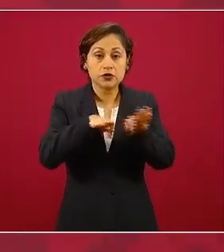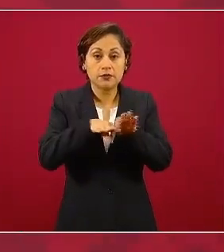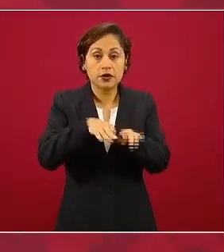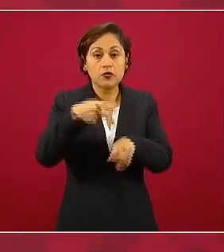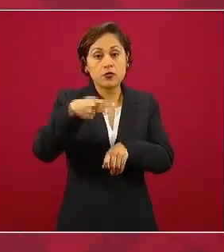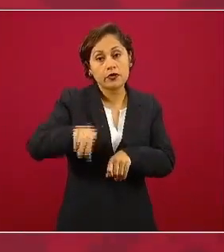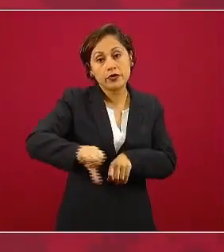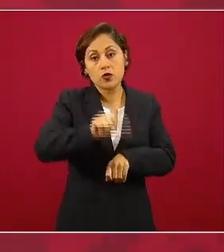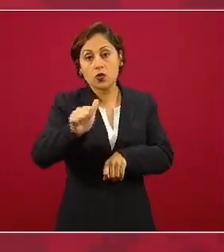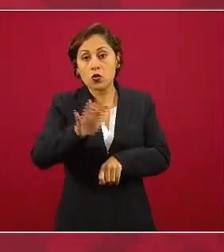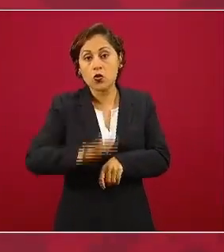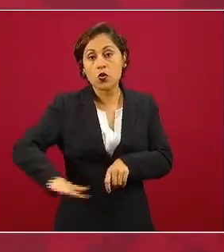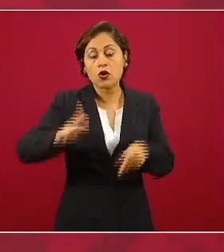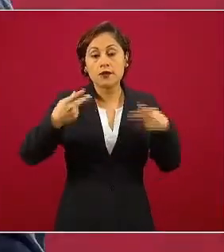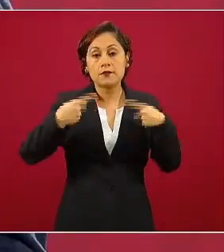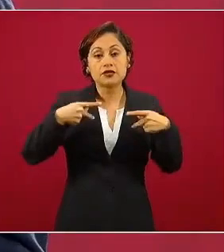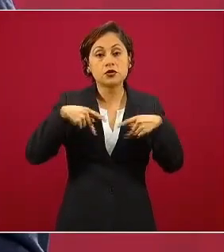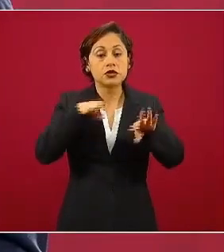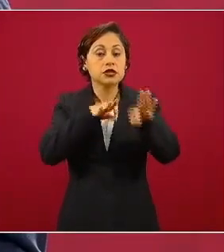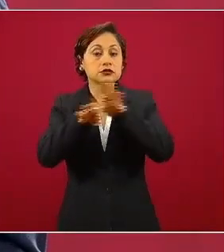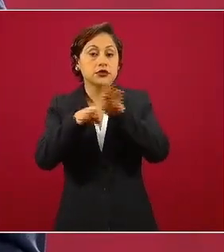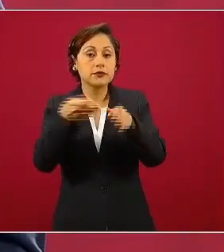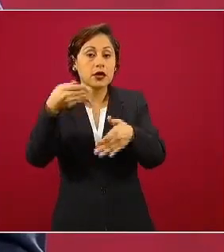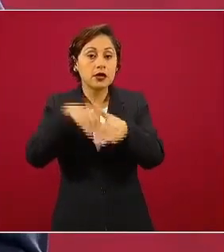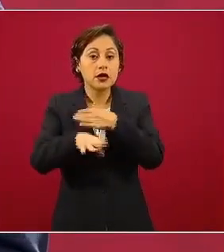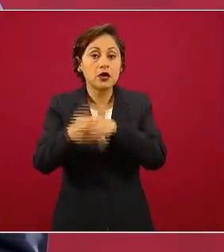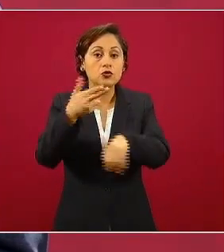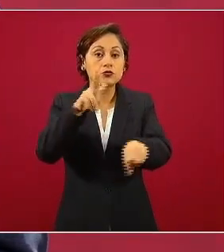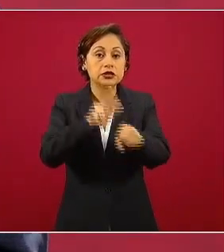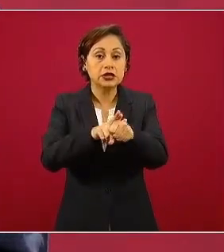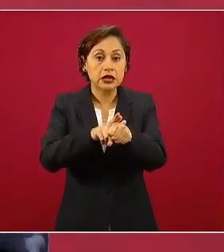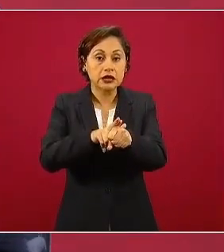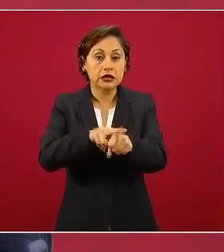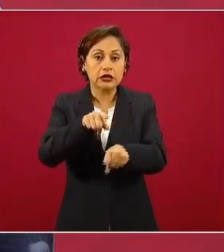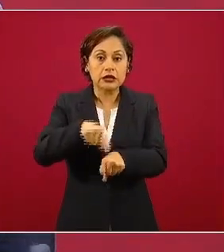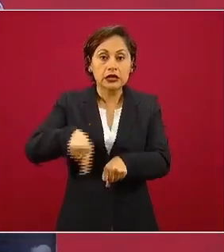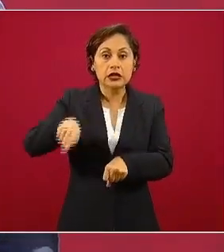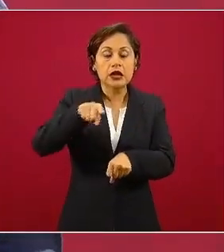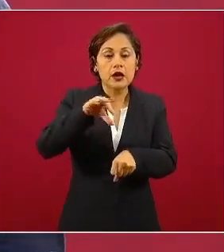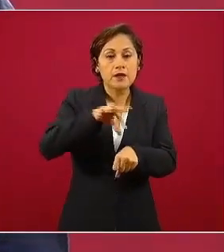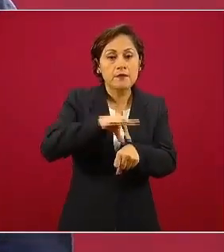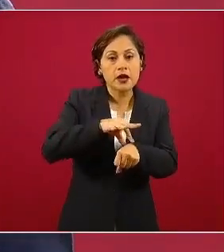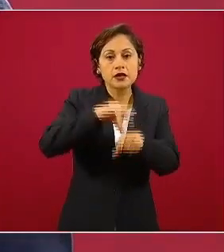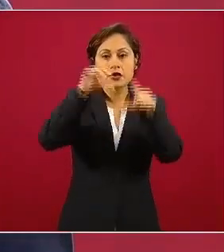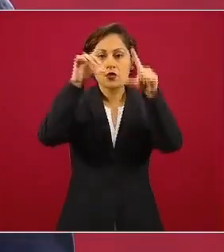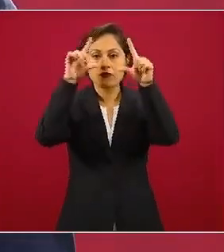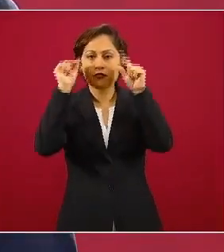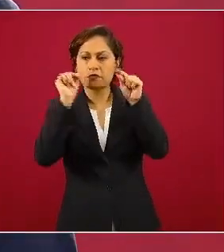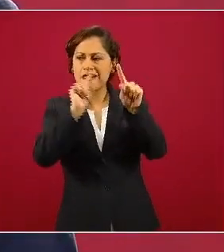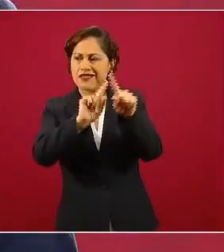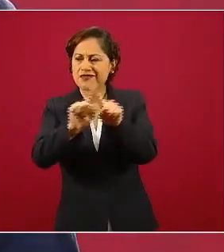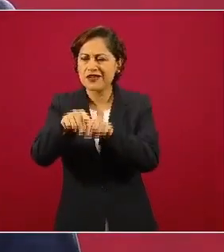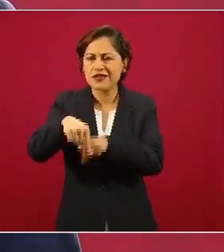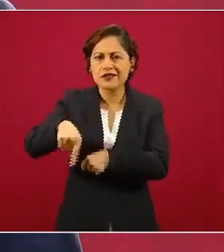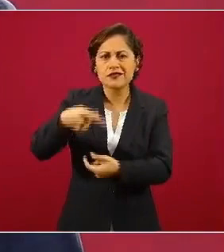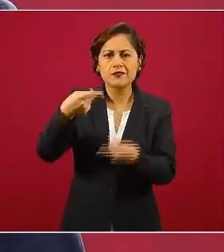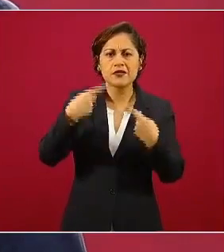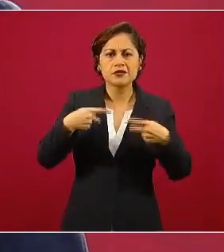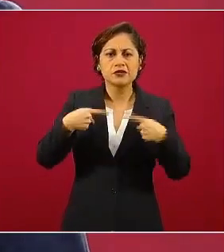hospitales, los médicos, las enfermeras, no olvidemos eso, son muchos días ya